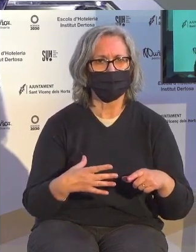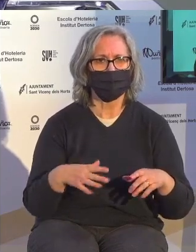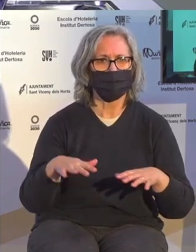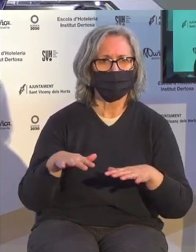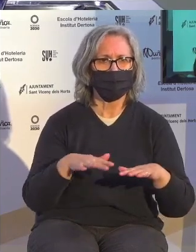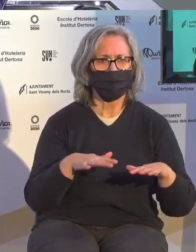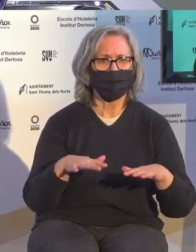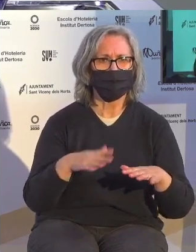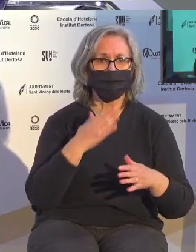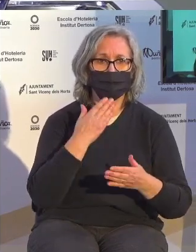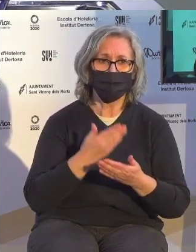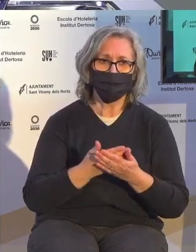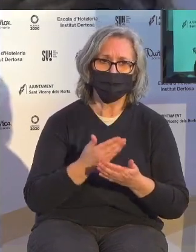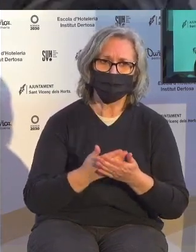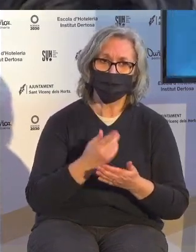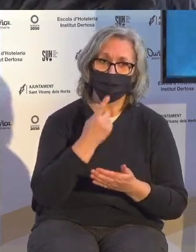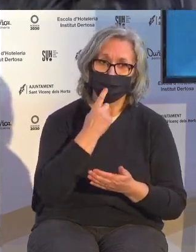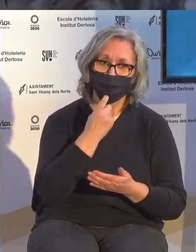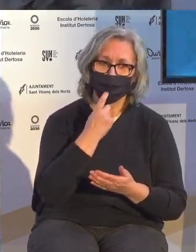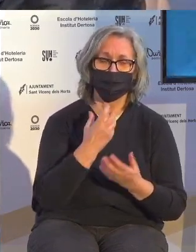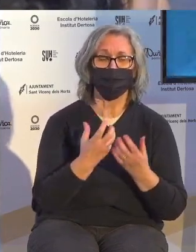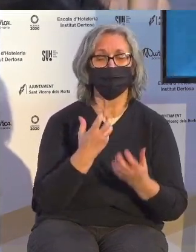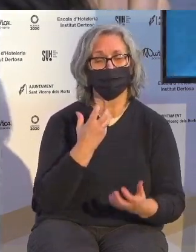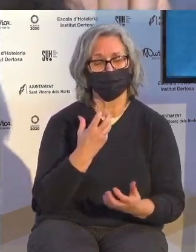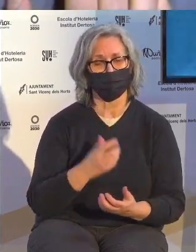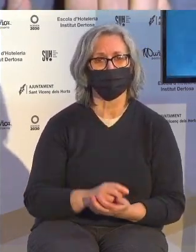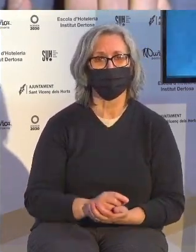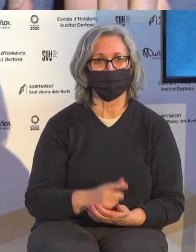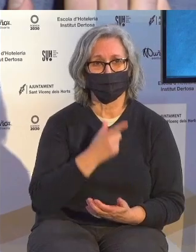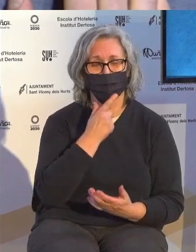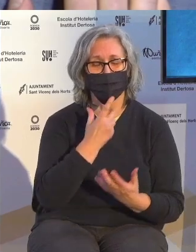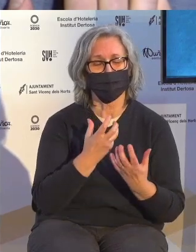traído también unas precisas